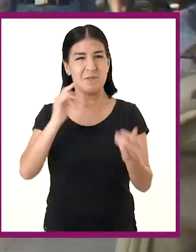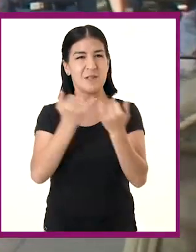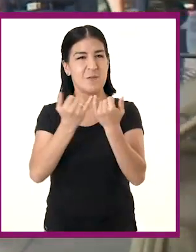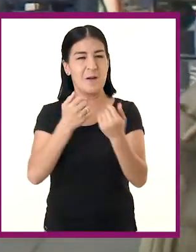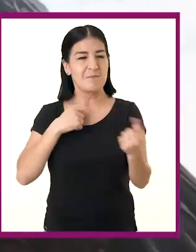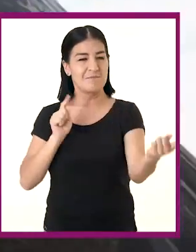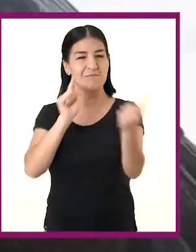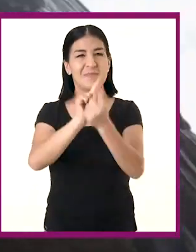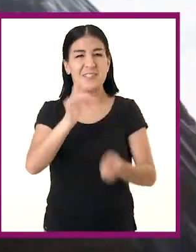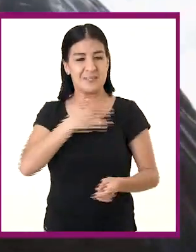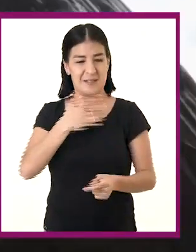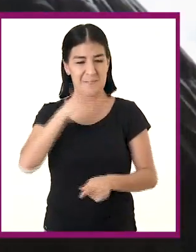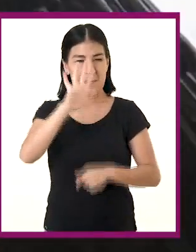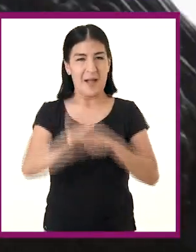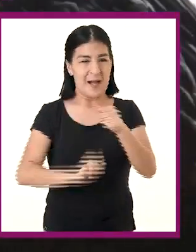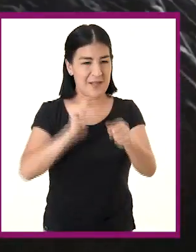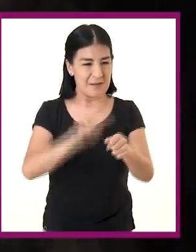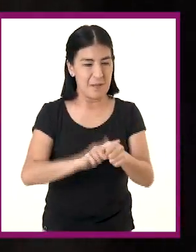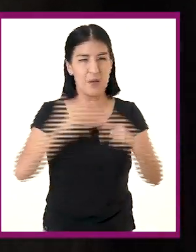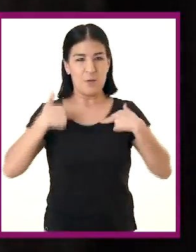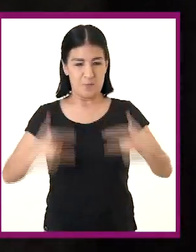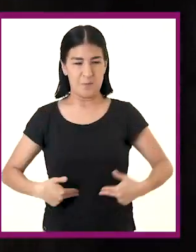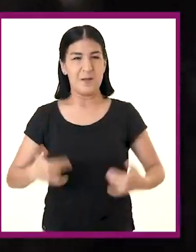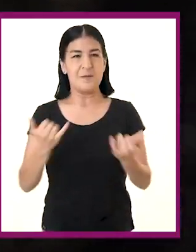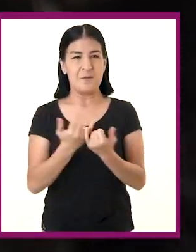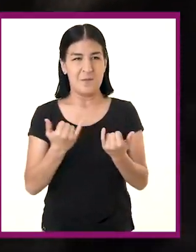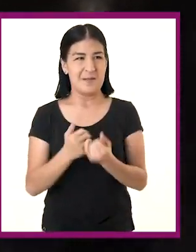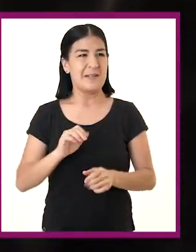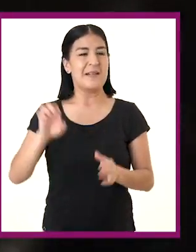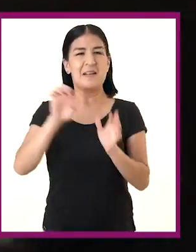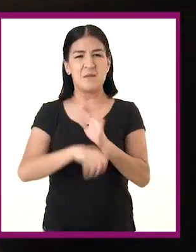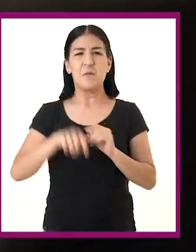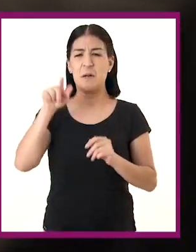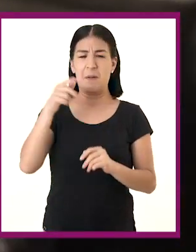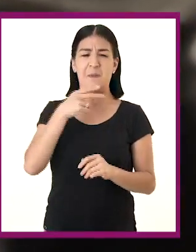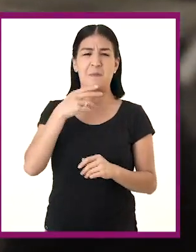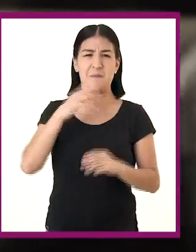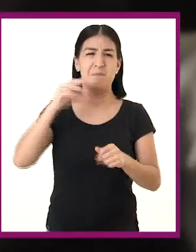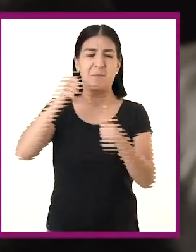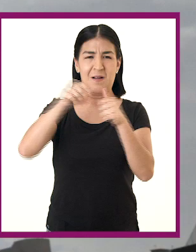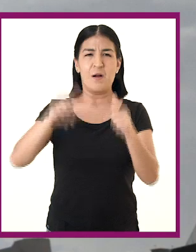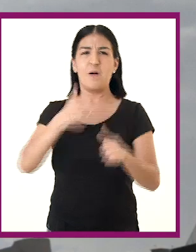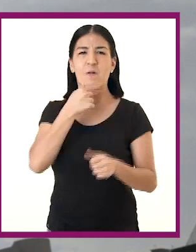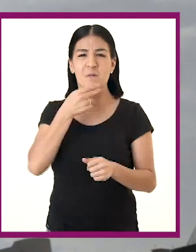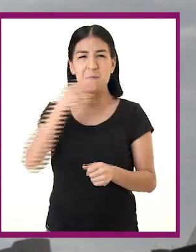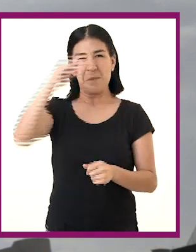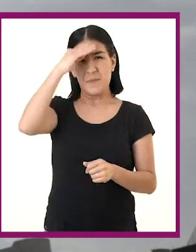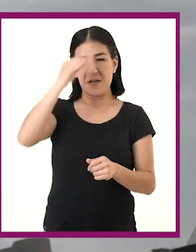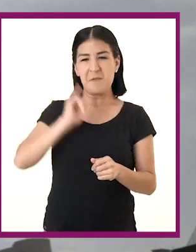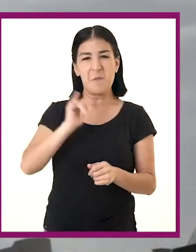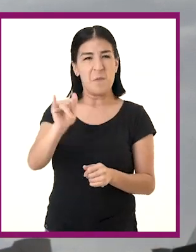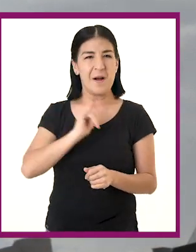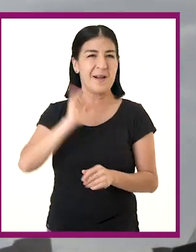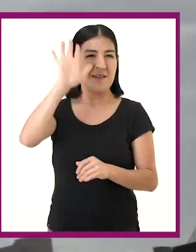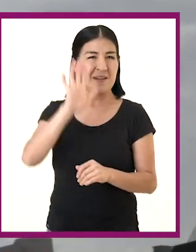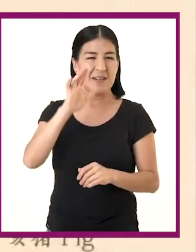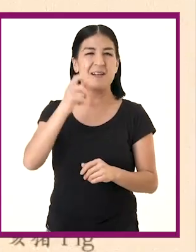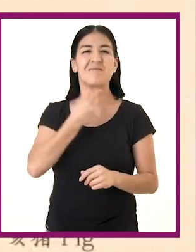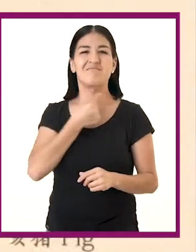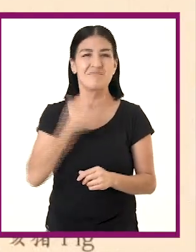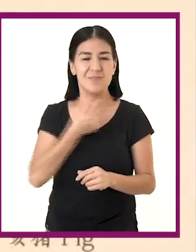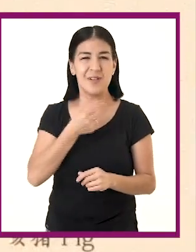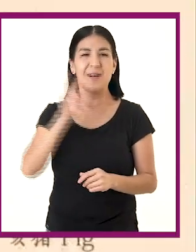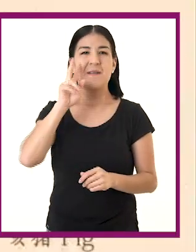manera de entenderse como ser humano al compararse con una especie animal. Él, por ejemplo, es gallo. Sin embargo,